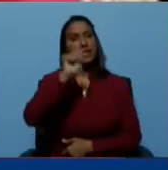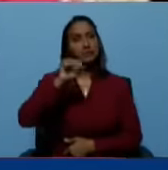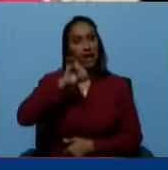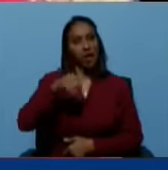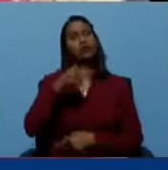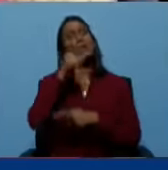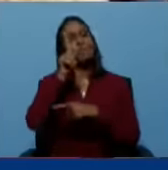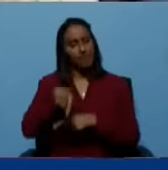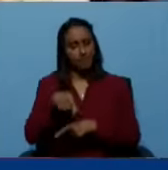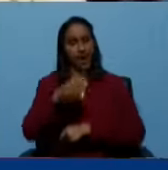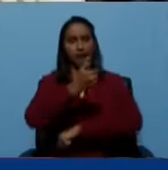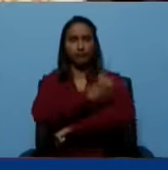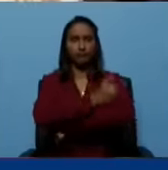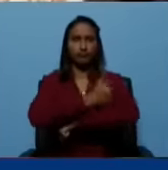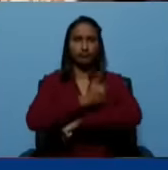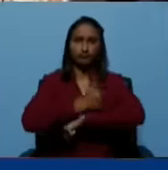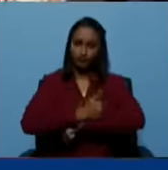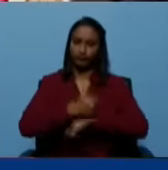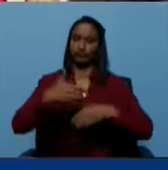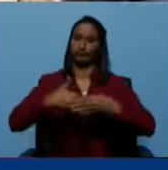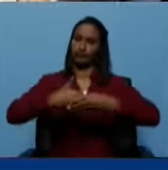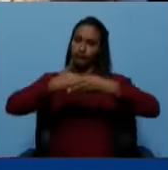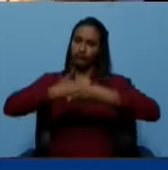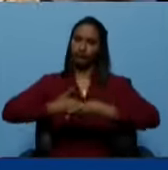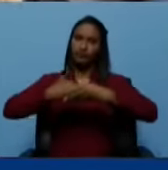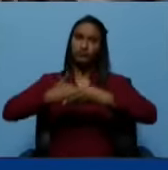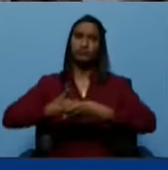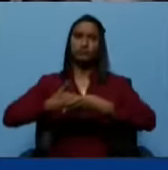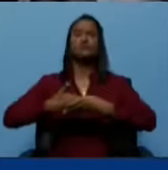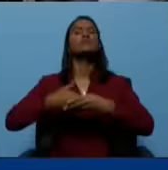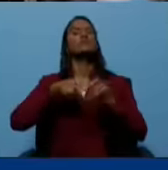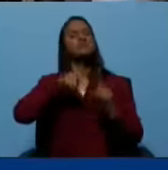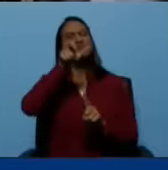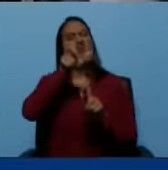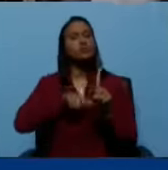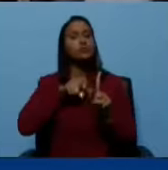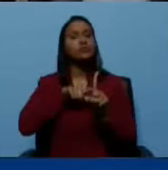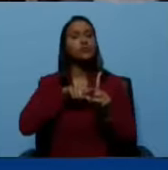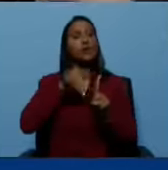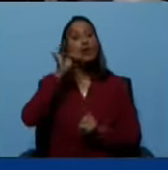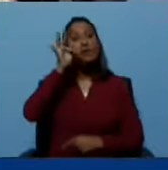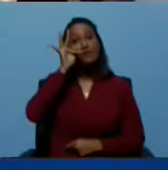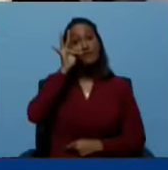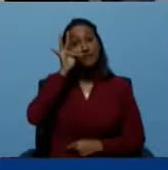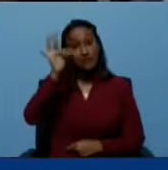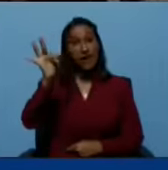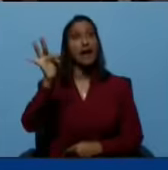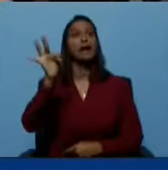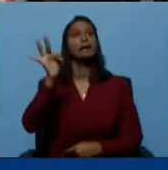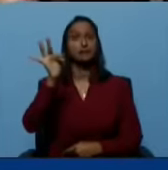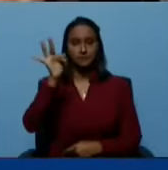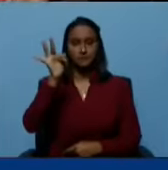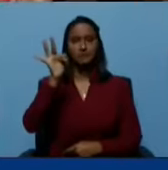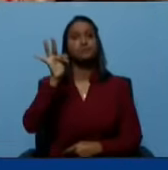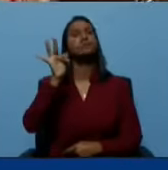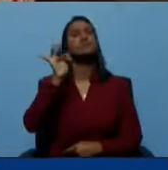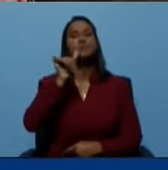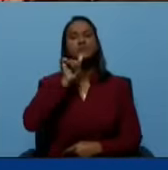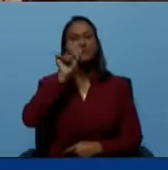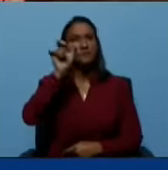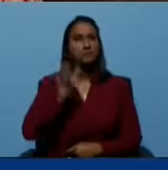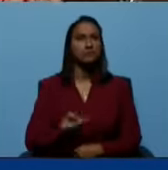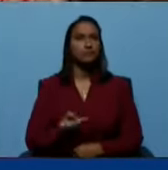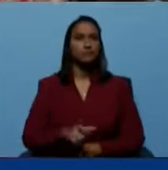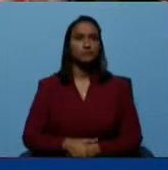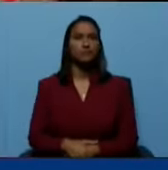quienes le reciben allí. Vemos ese estrechón de mano también por parte del fiscal general de la República, el doctor Tarek William Saad,